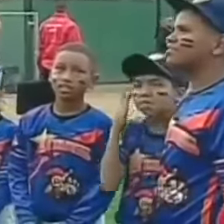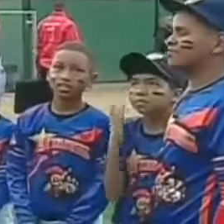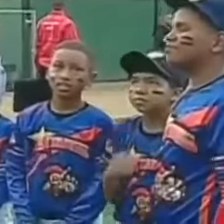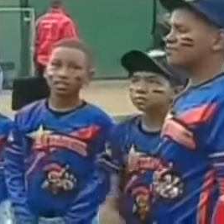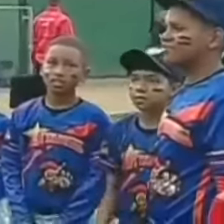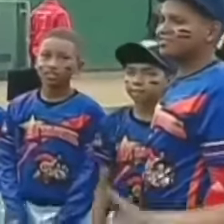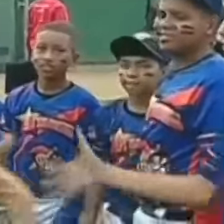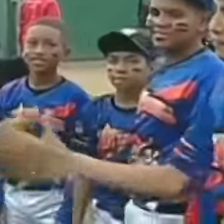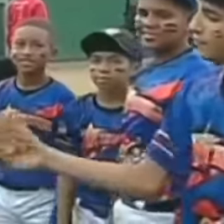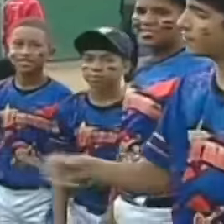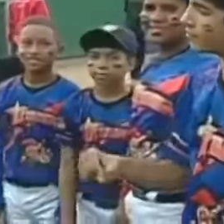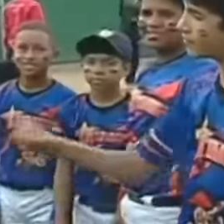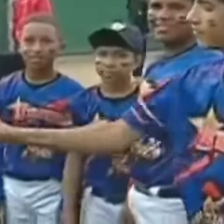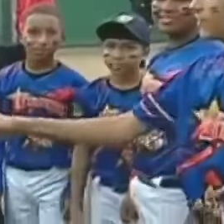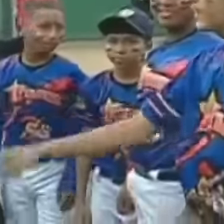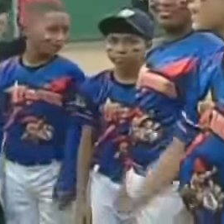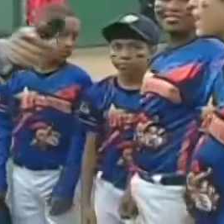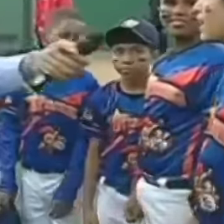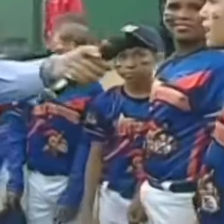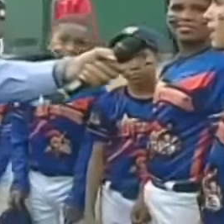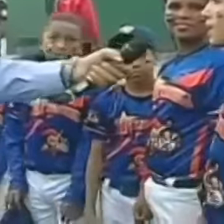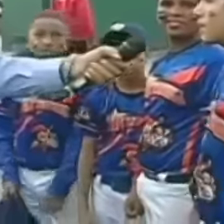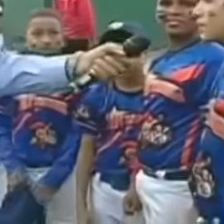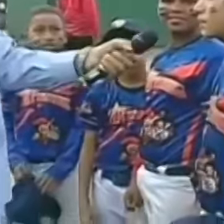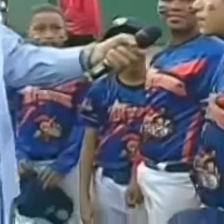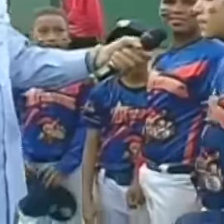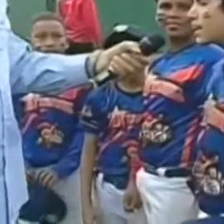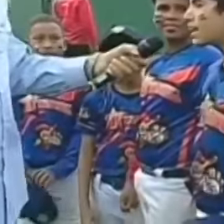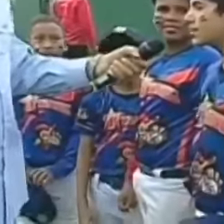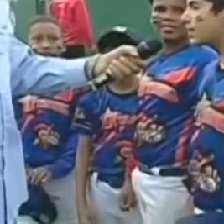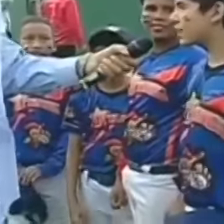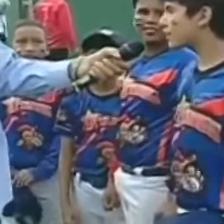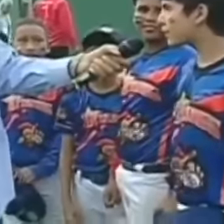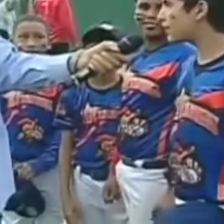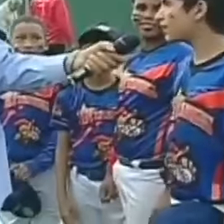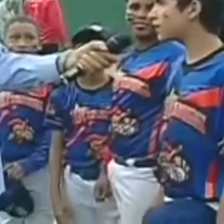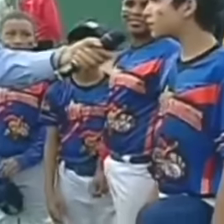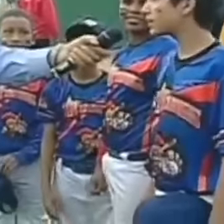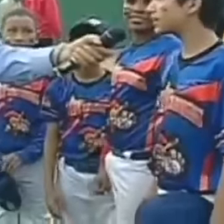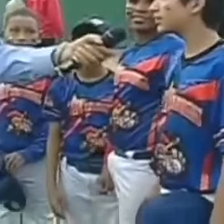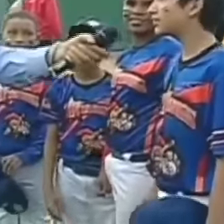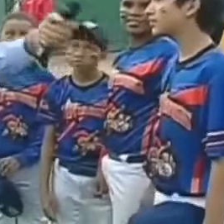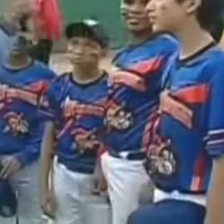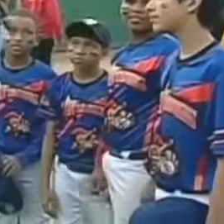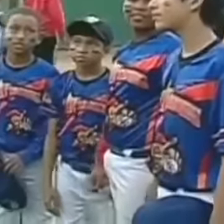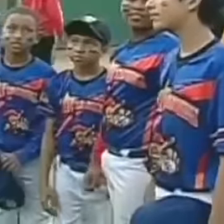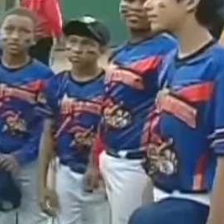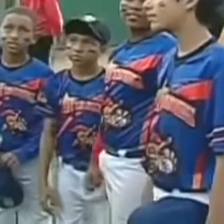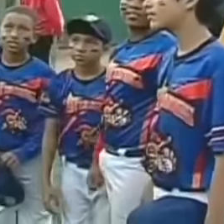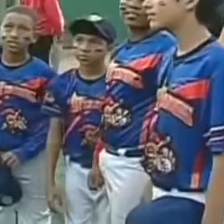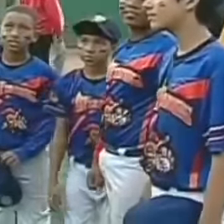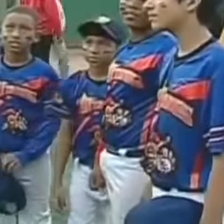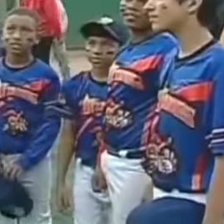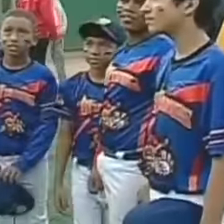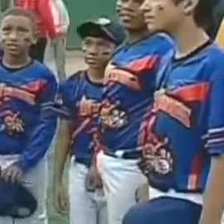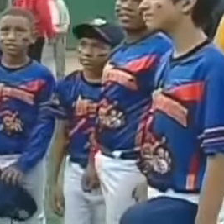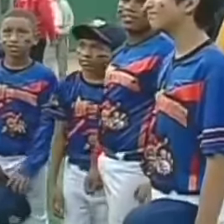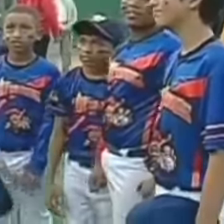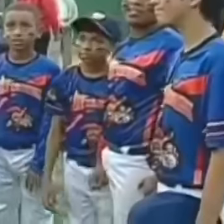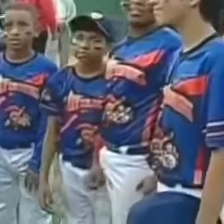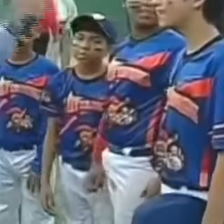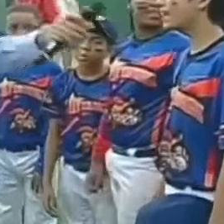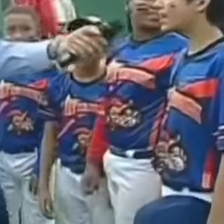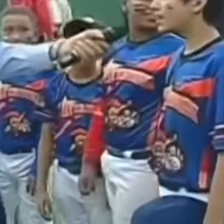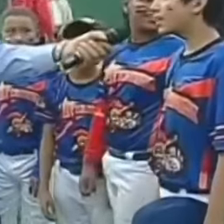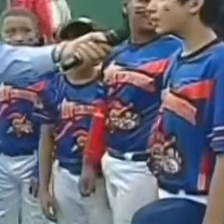remolcan, ¿verdad? ¿Y tú qué juegas? Primera, centrefield y pitcher. Oye, eres multifacético.